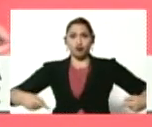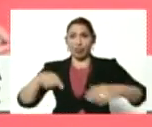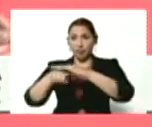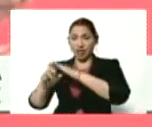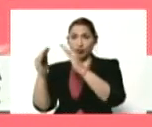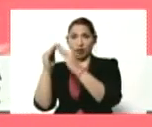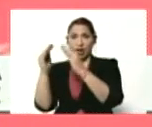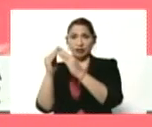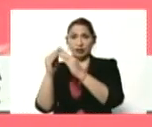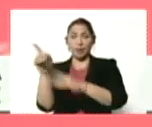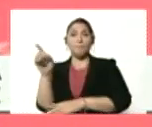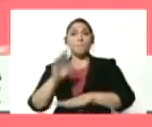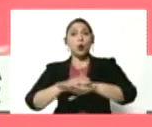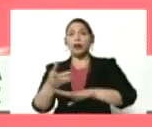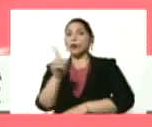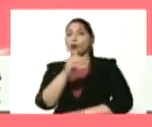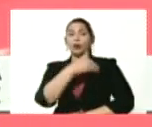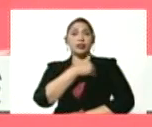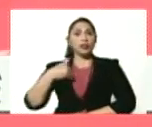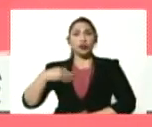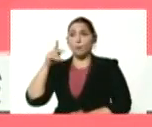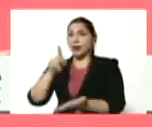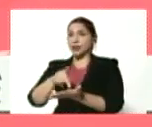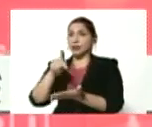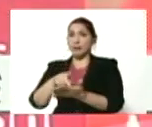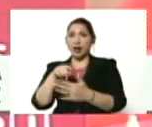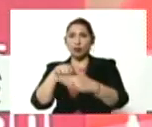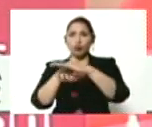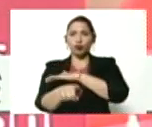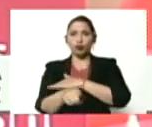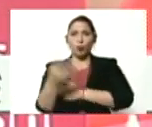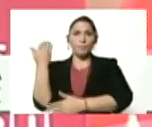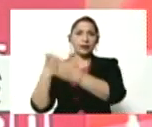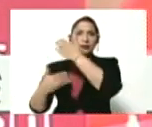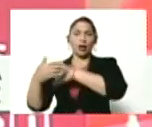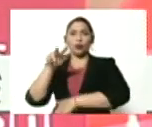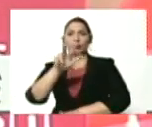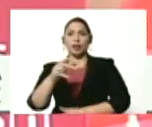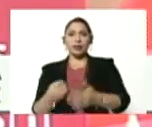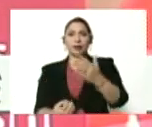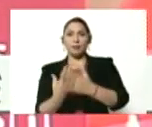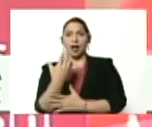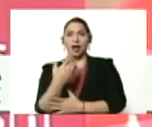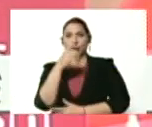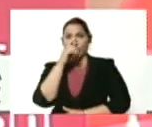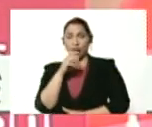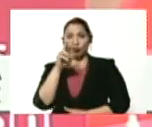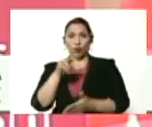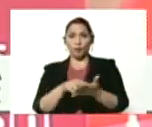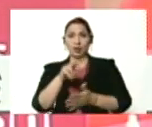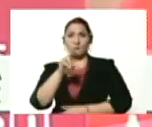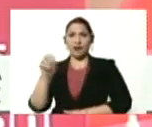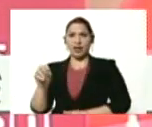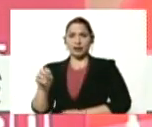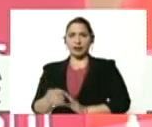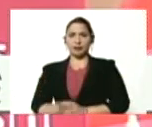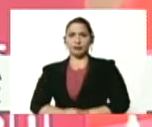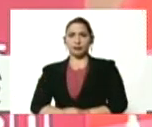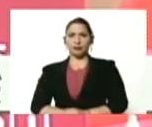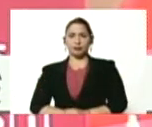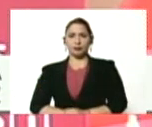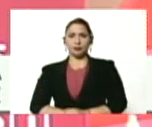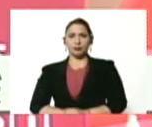no quiso participar en la incursión del pasado 3 de mayo del año 2020.